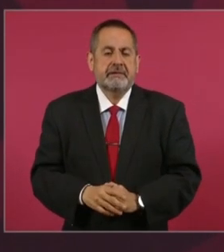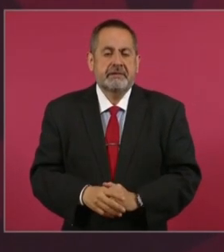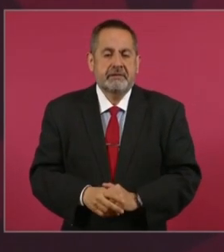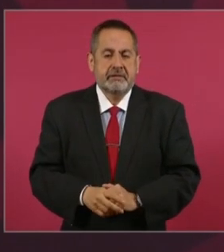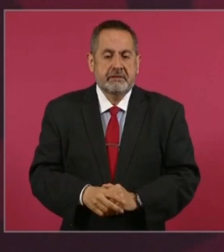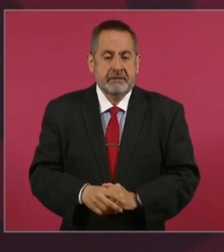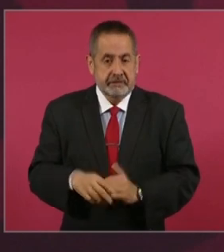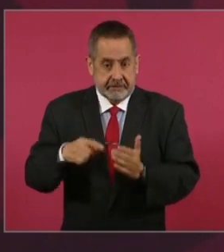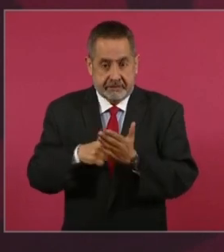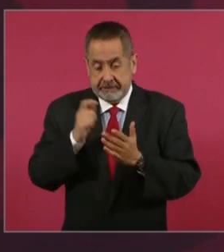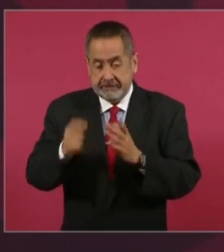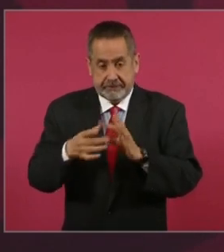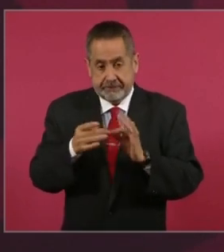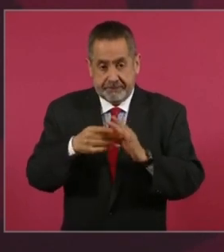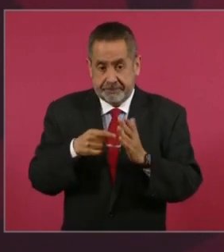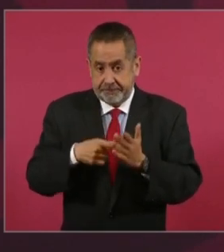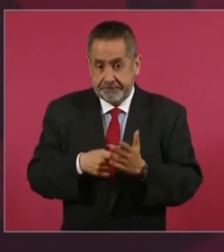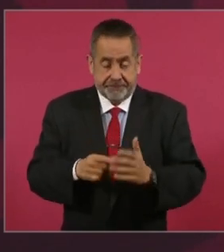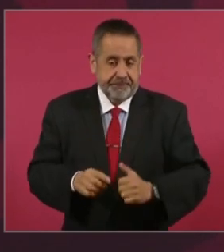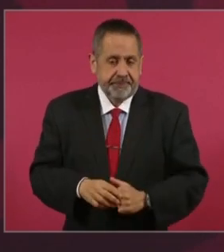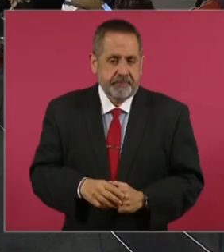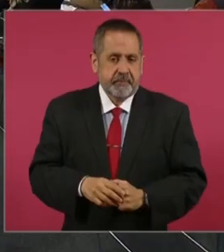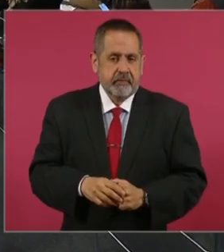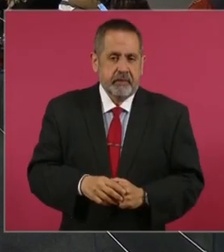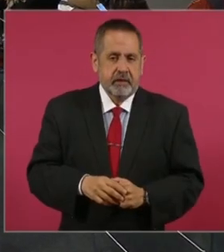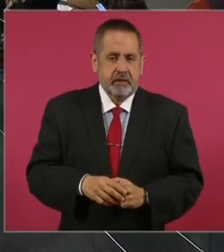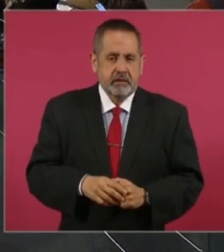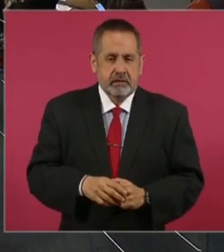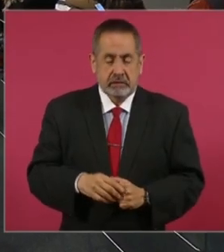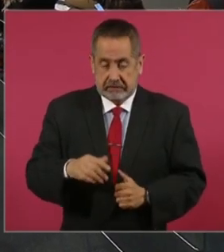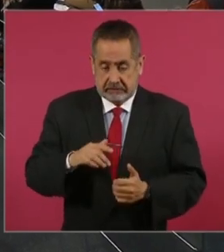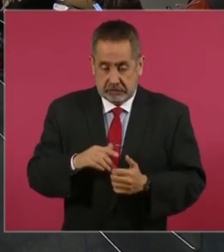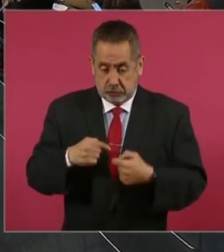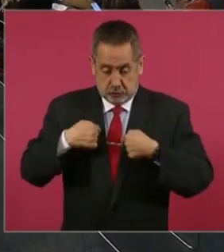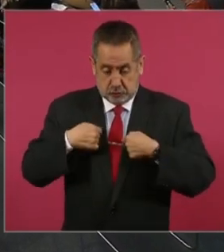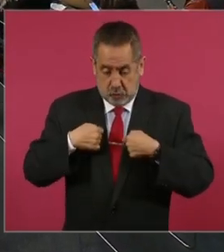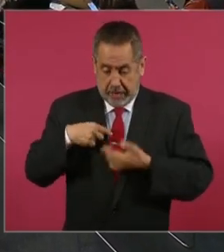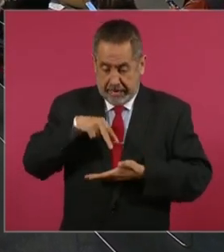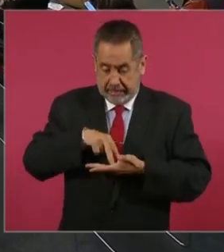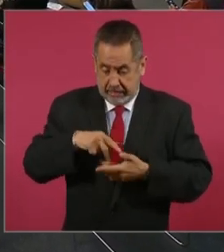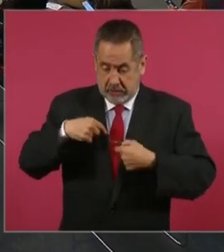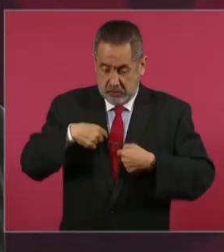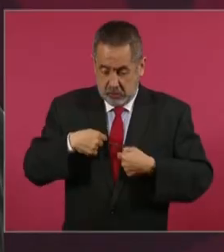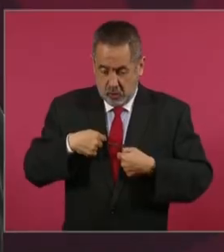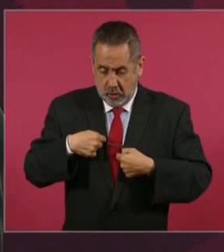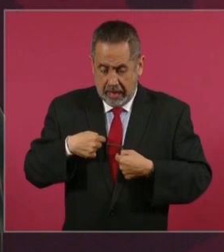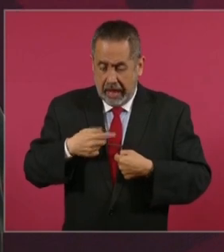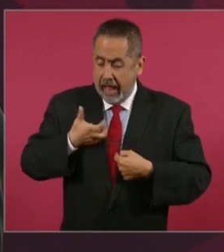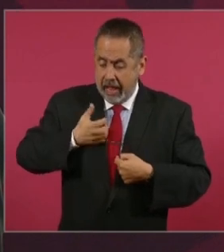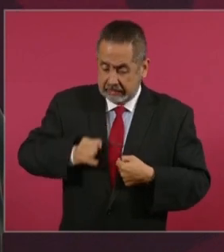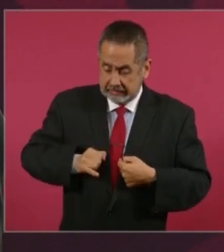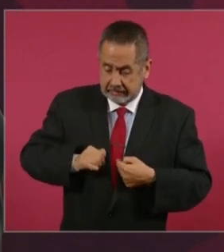porque yo soy lo que soy por la gente,